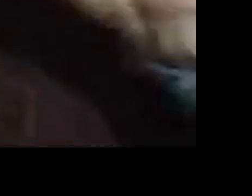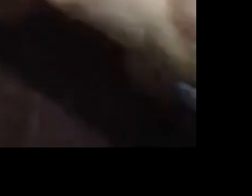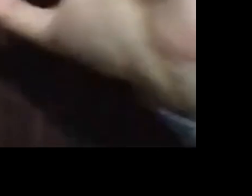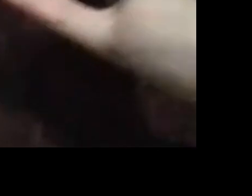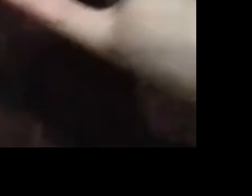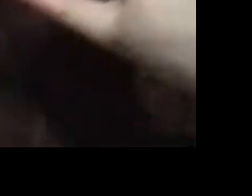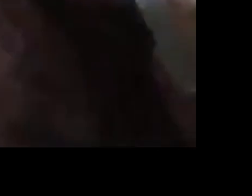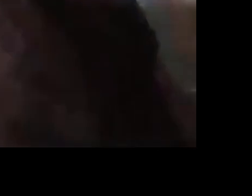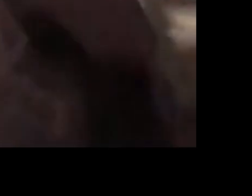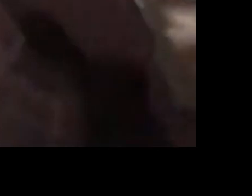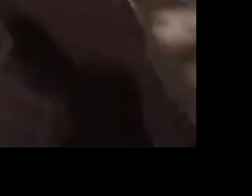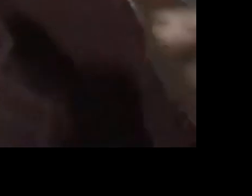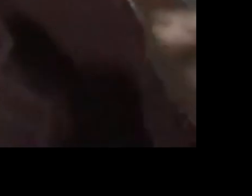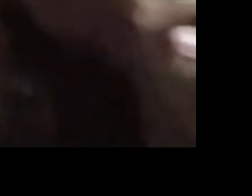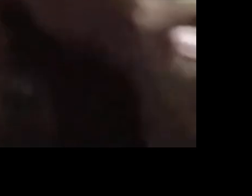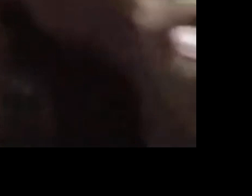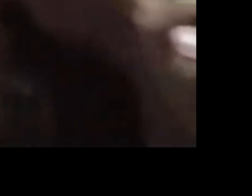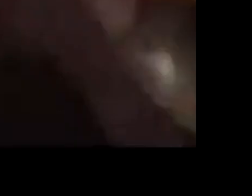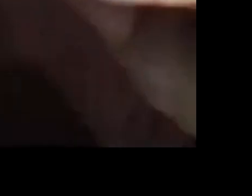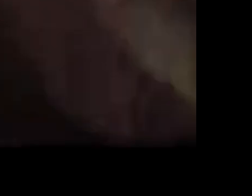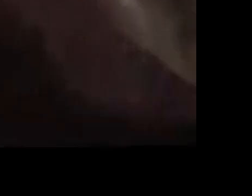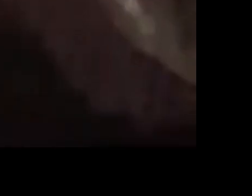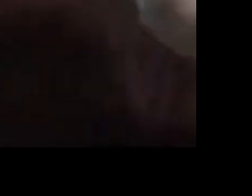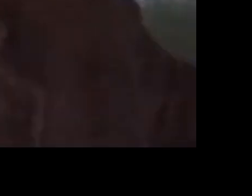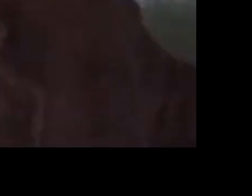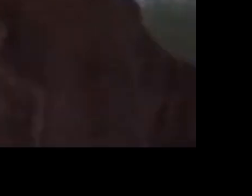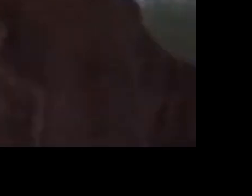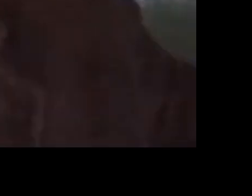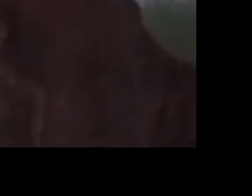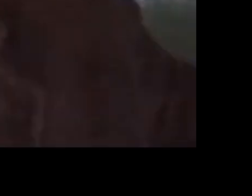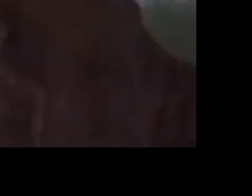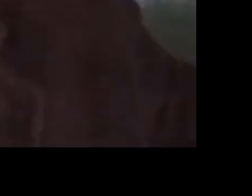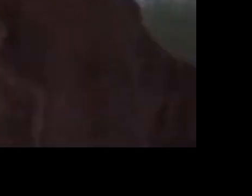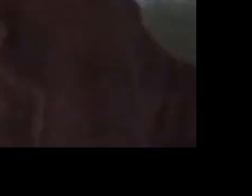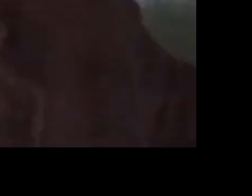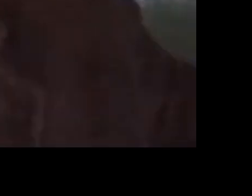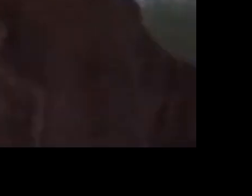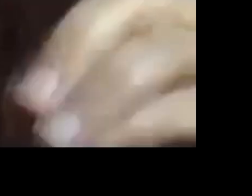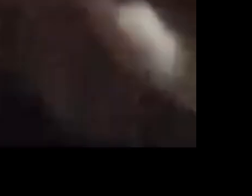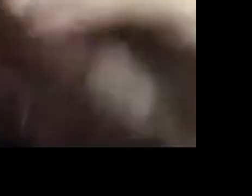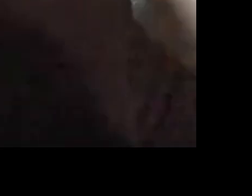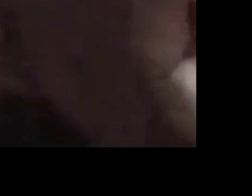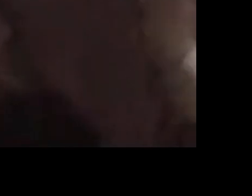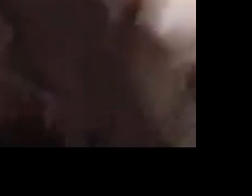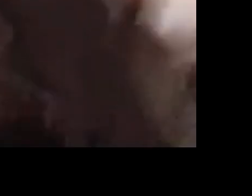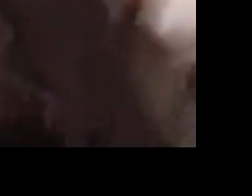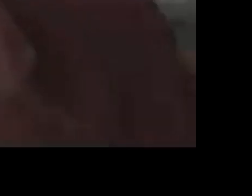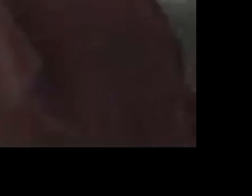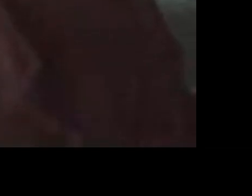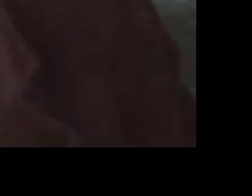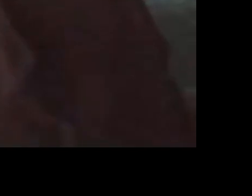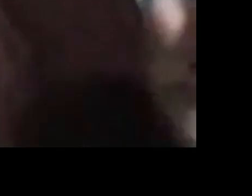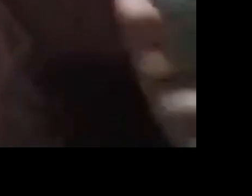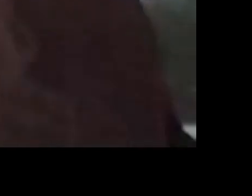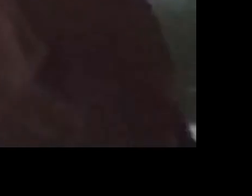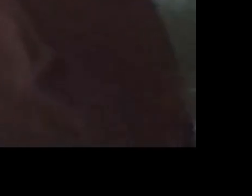sucede? El contribuyente empieza a decir, bueno, tiene una situación y busca en la norma, busca en Internet que su situación, encuentra una situación análoga y dice, bueno, acá